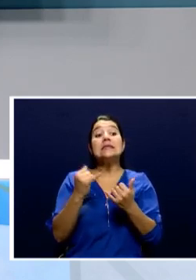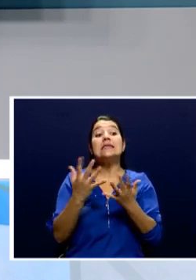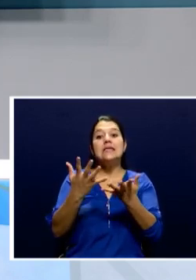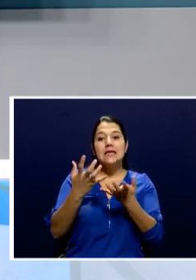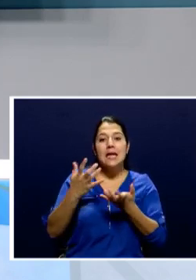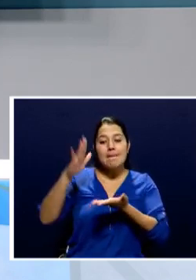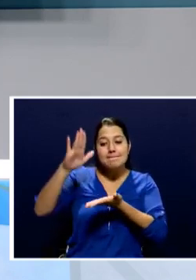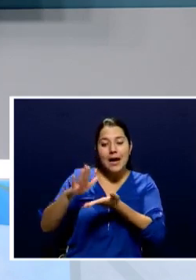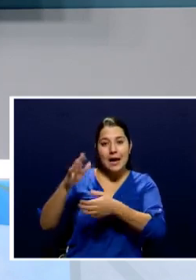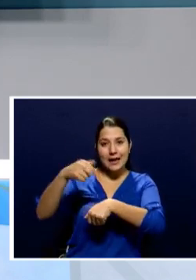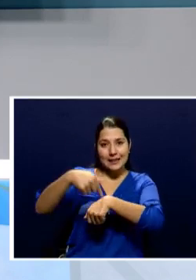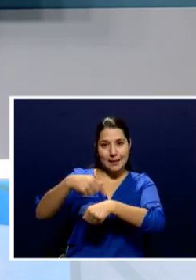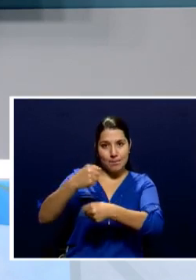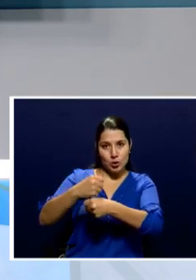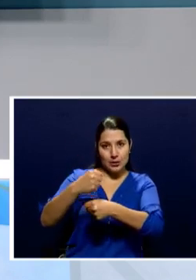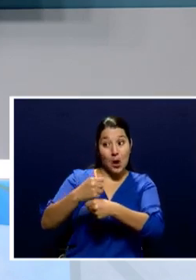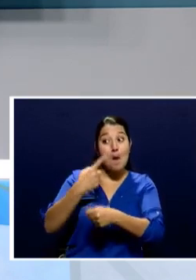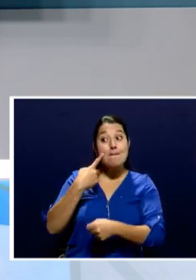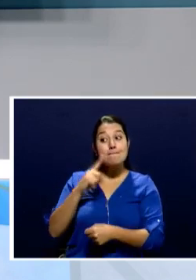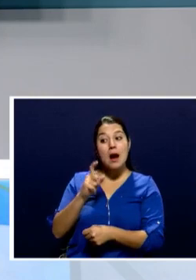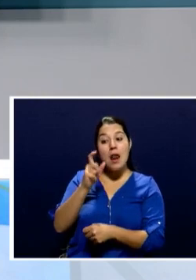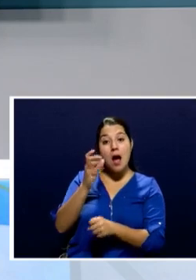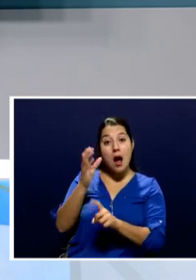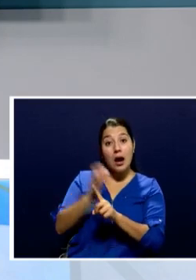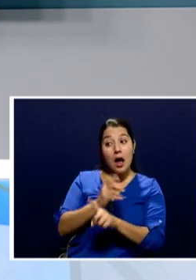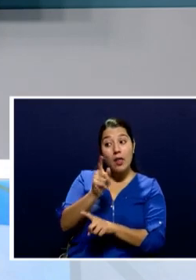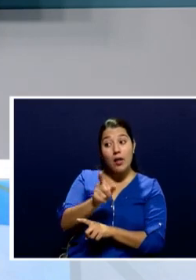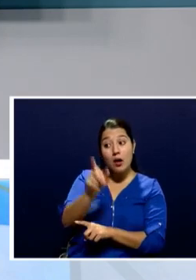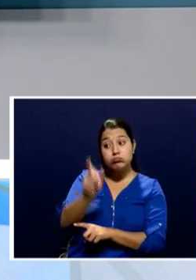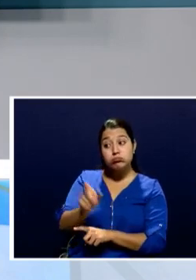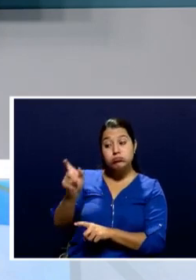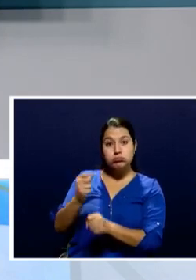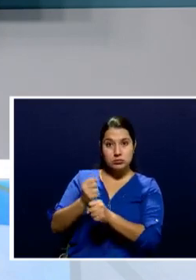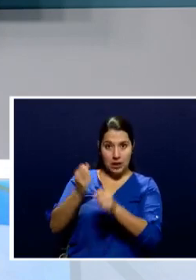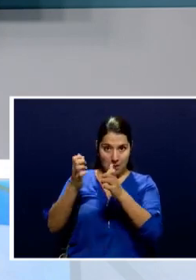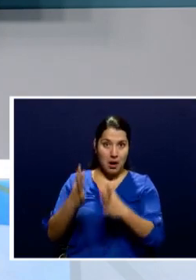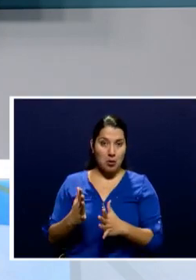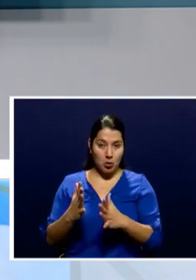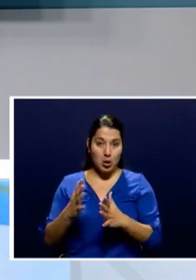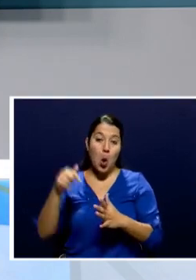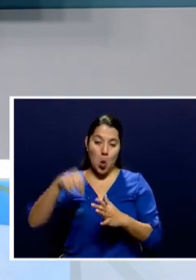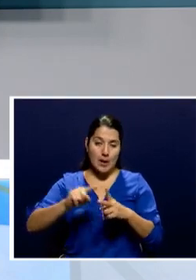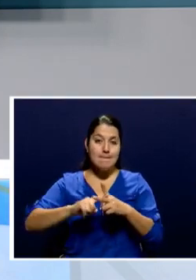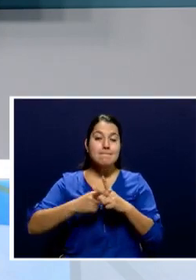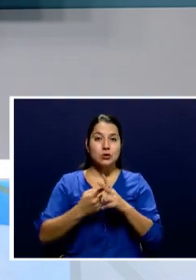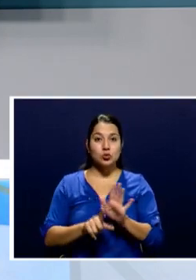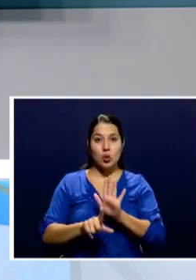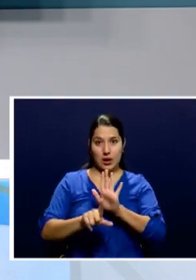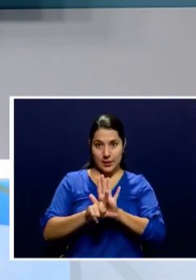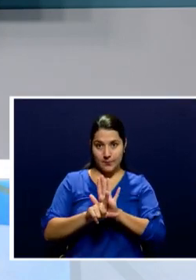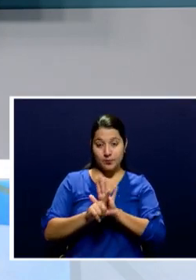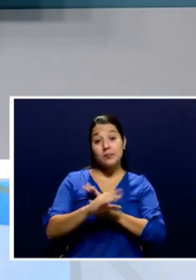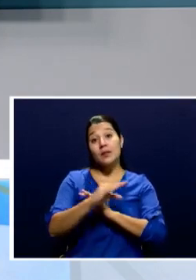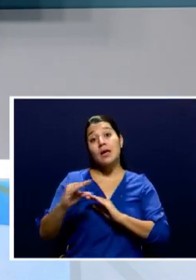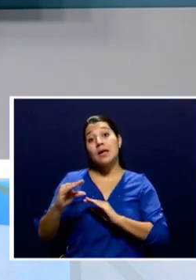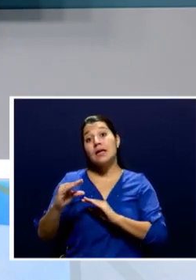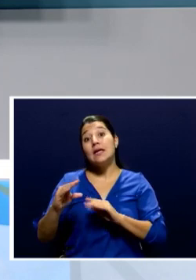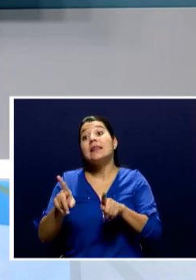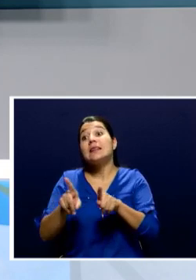de pensiones señalaron también que apoyan la posibilidad de entregar dinero del Fondo de Capacitación